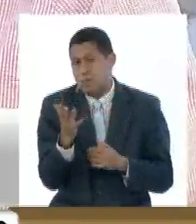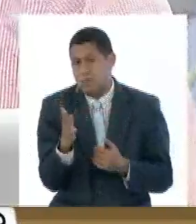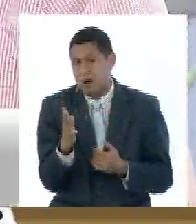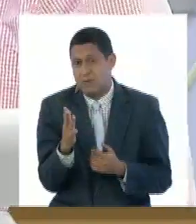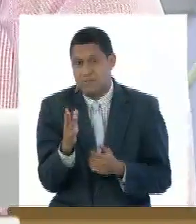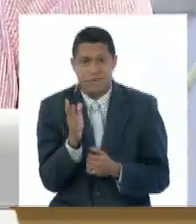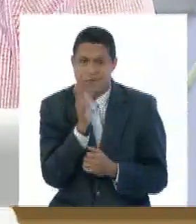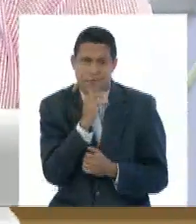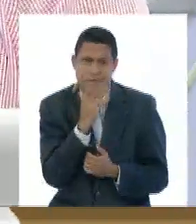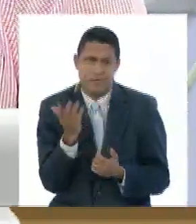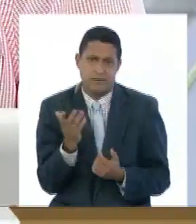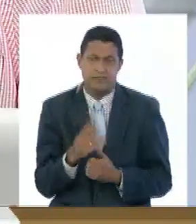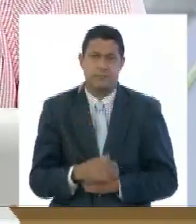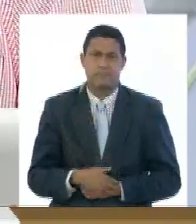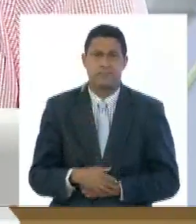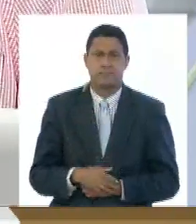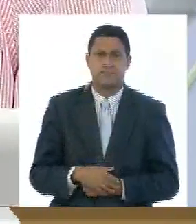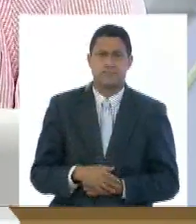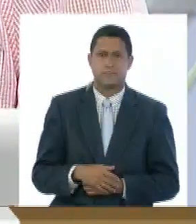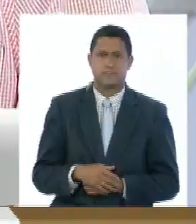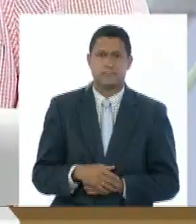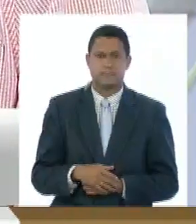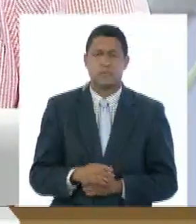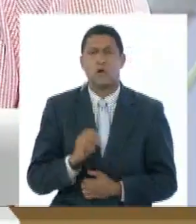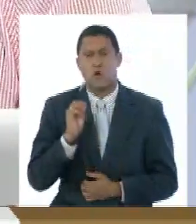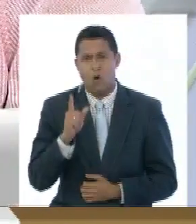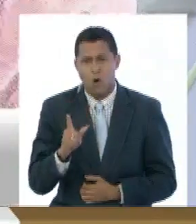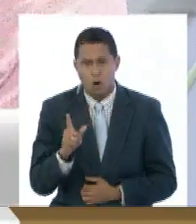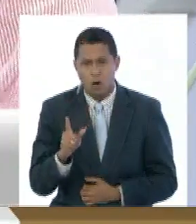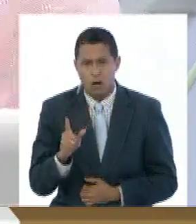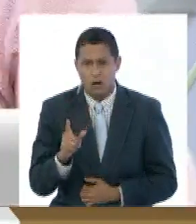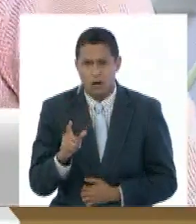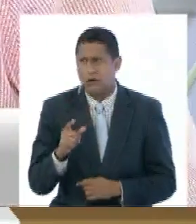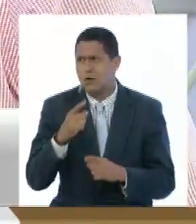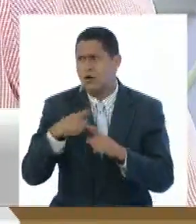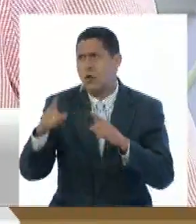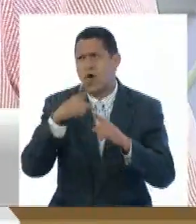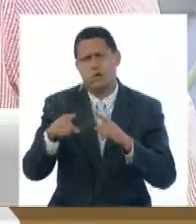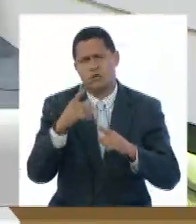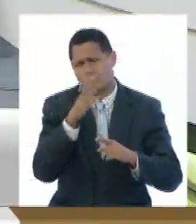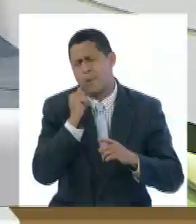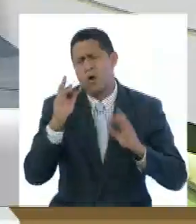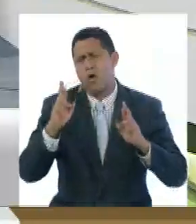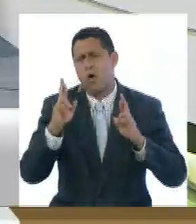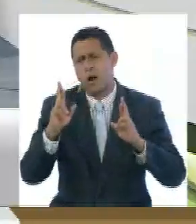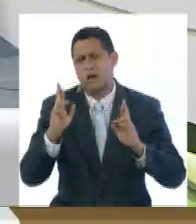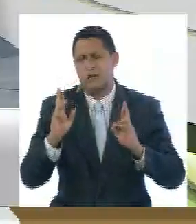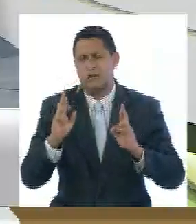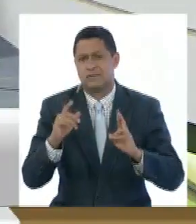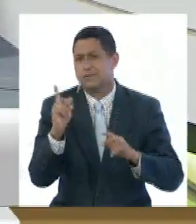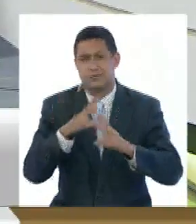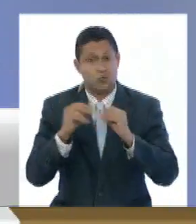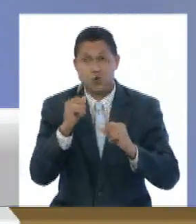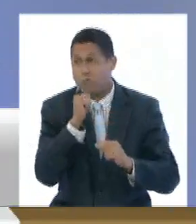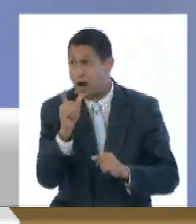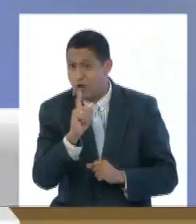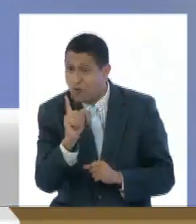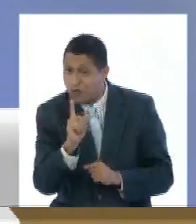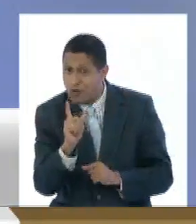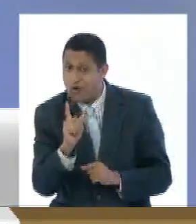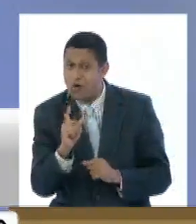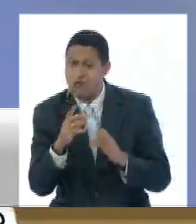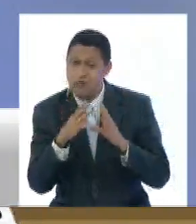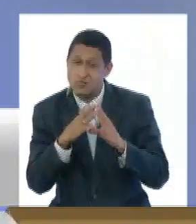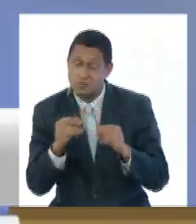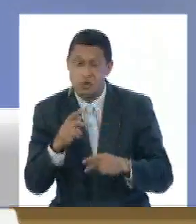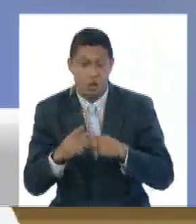habido limitaciones en cuanto a la disponibilidad de la vacuna. Muy bien, doctor. Pero vamos a la otra cosa, la vacuna, que me asusta. Exacto. No todo es malo y no todo